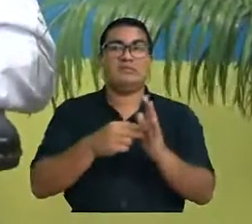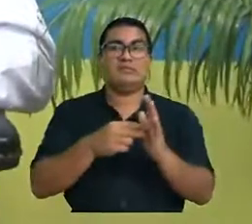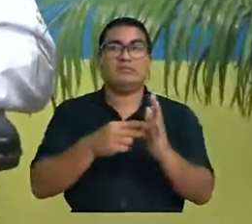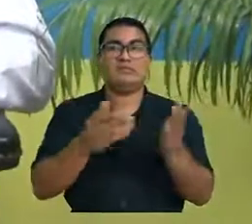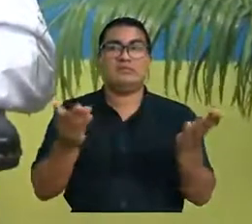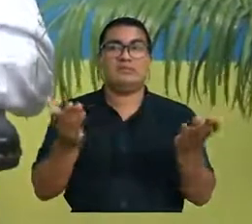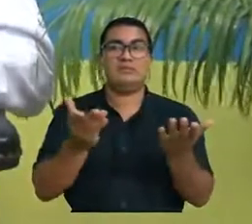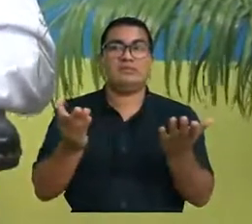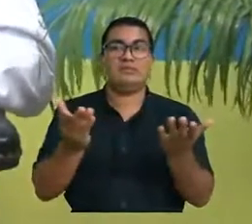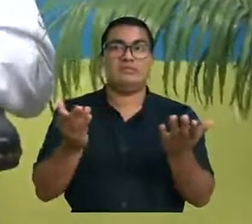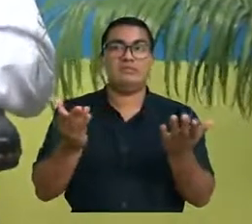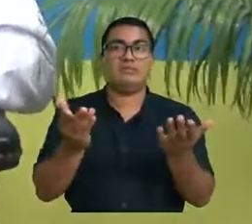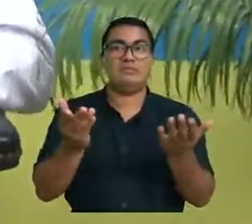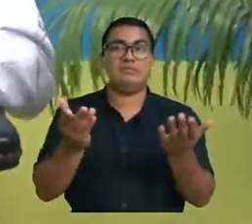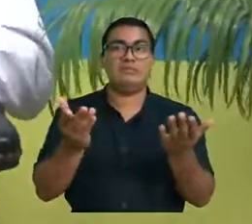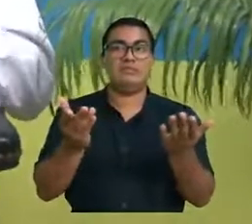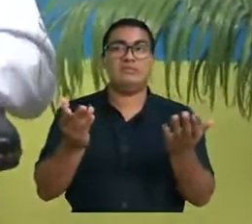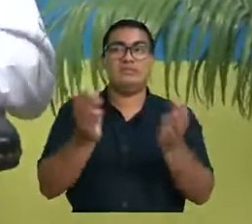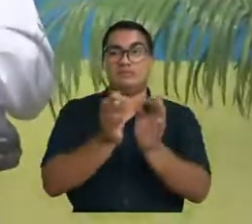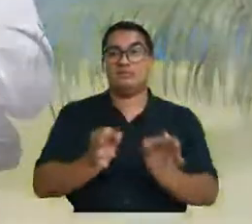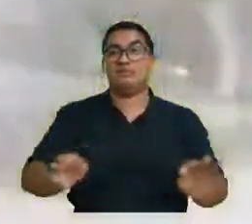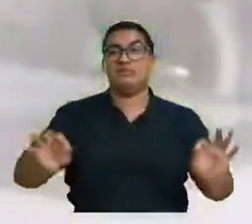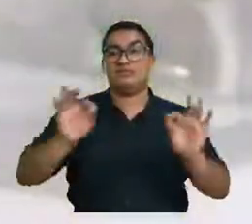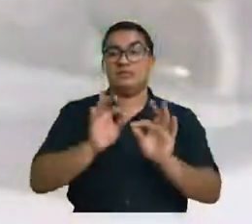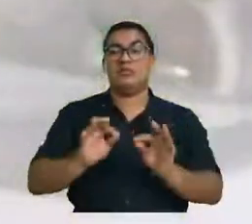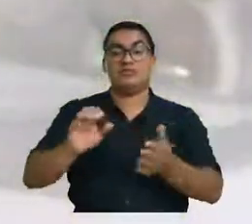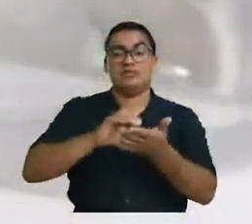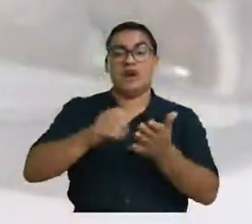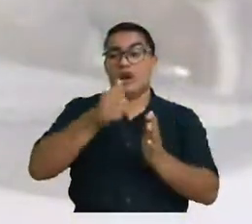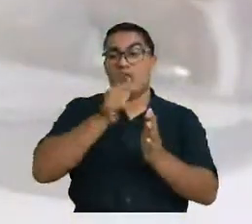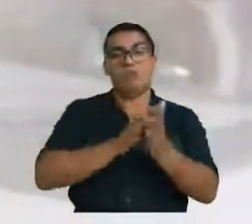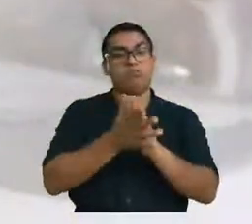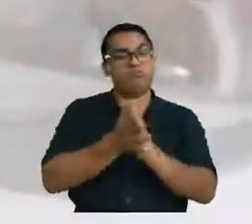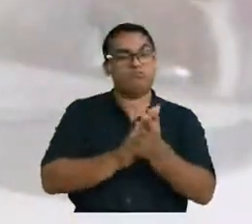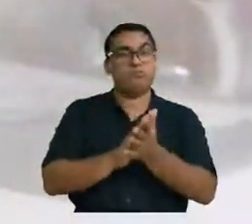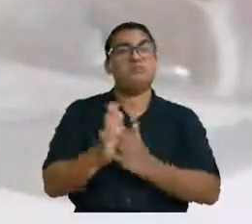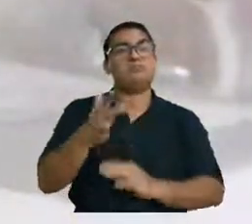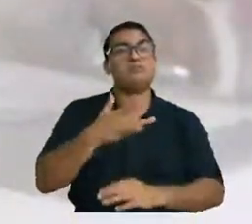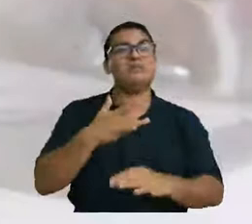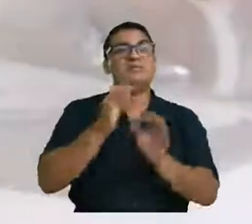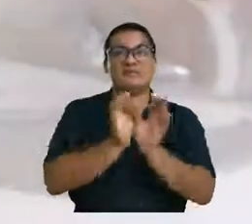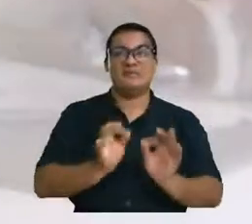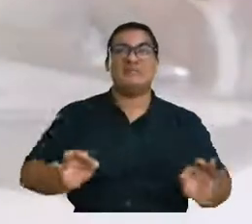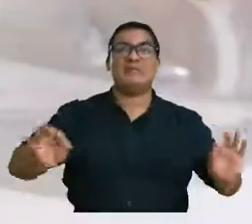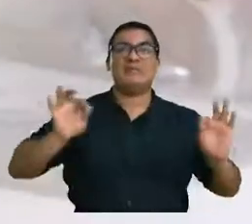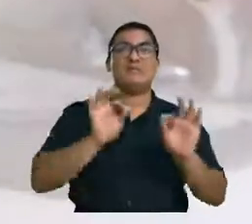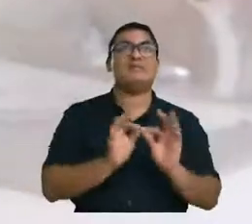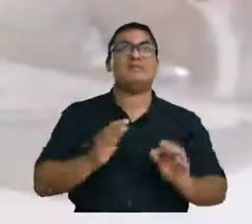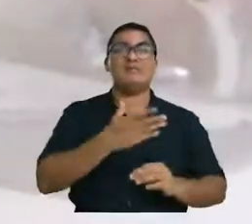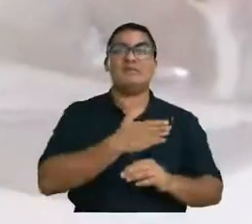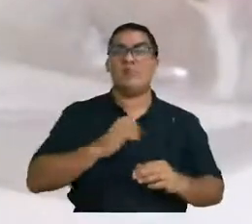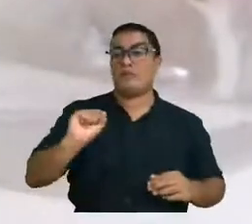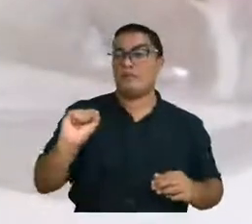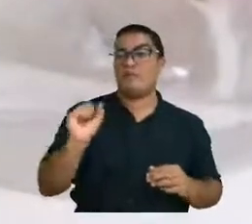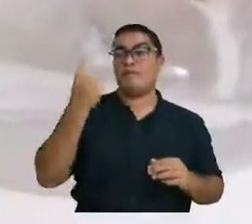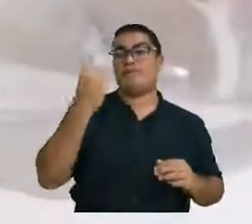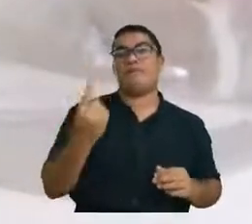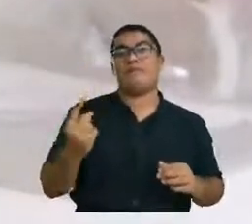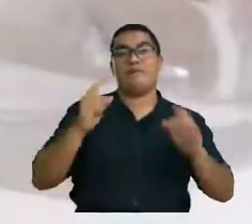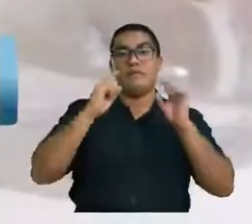Ninguna de las dos sustituye el lavado de manos. El lavado de manos es la primera medida